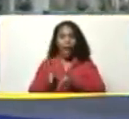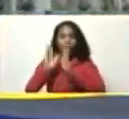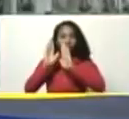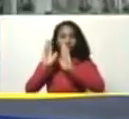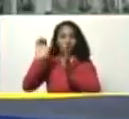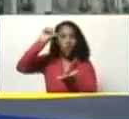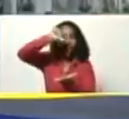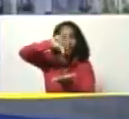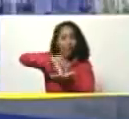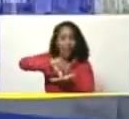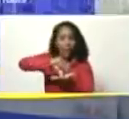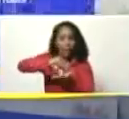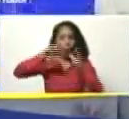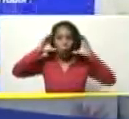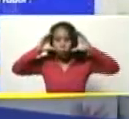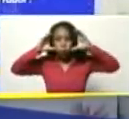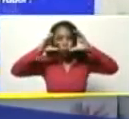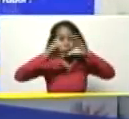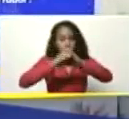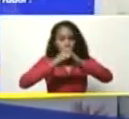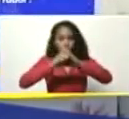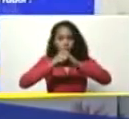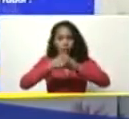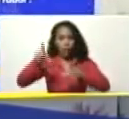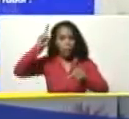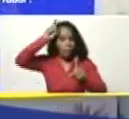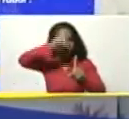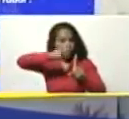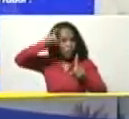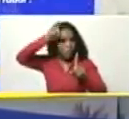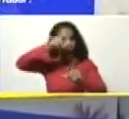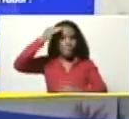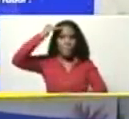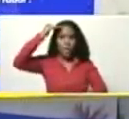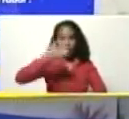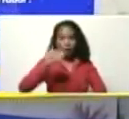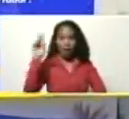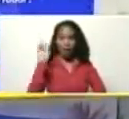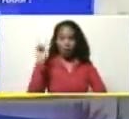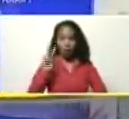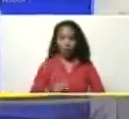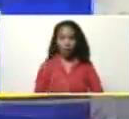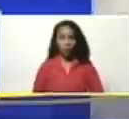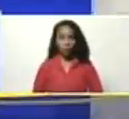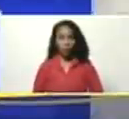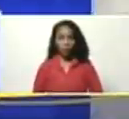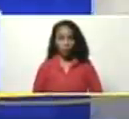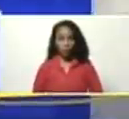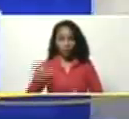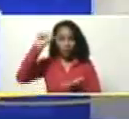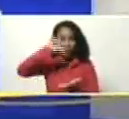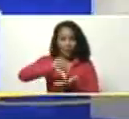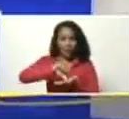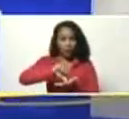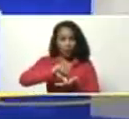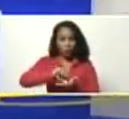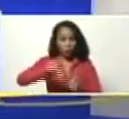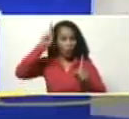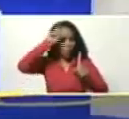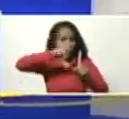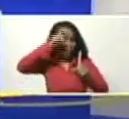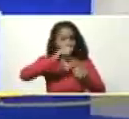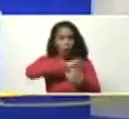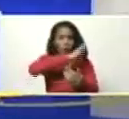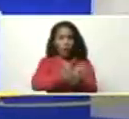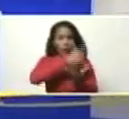sede del Centro de Doctrina Militar de Venezuela, del Centro de Doctrina de la Fuerza